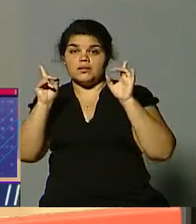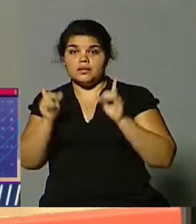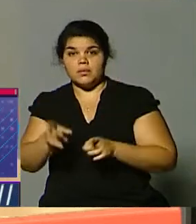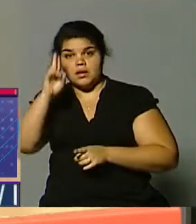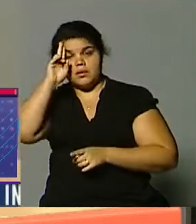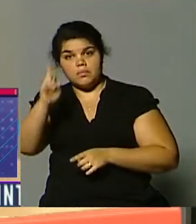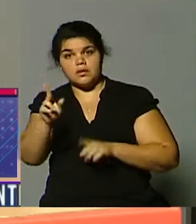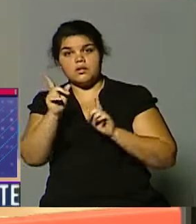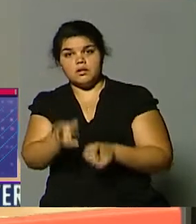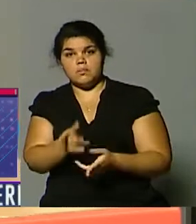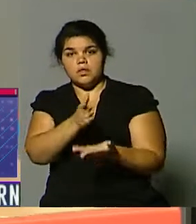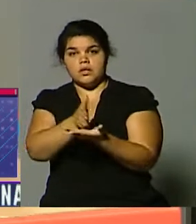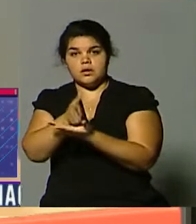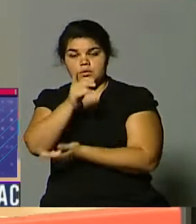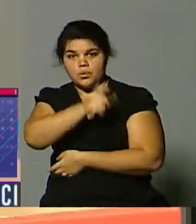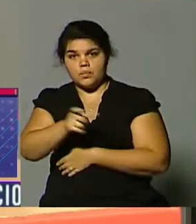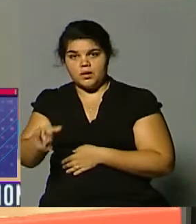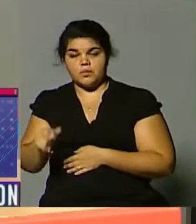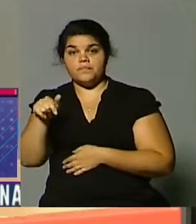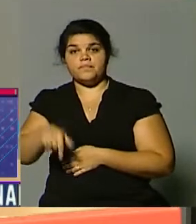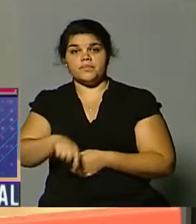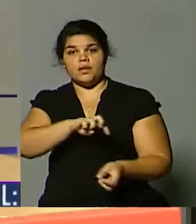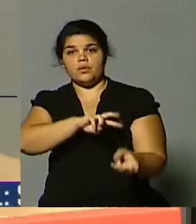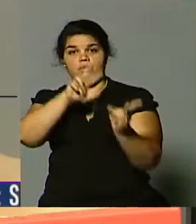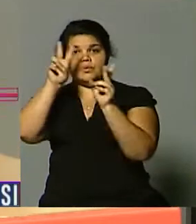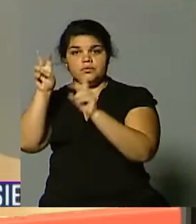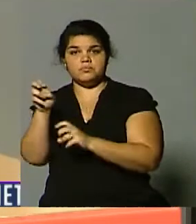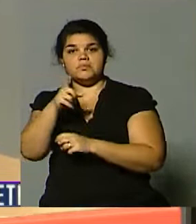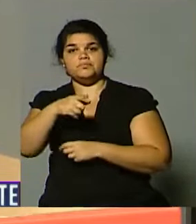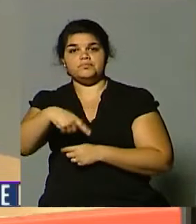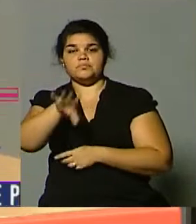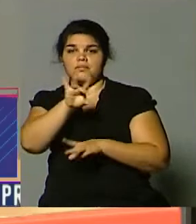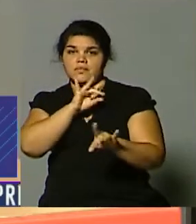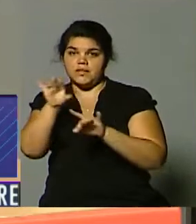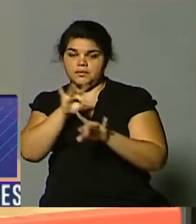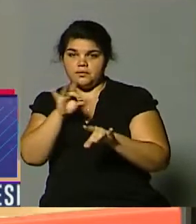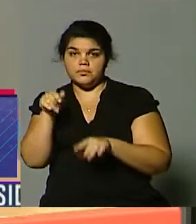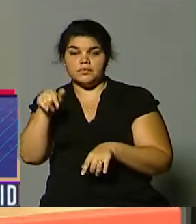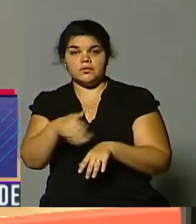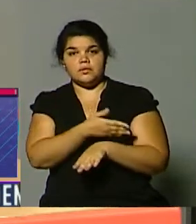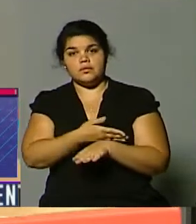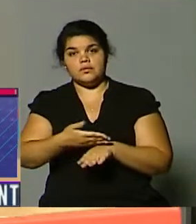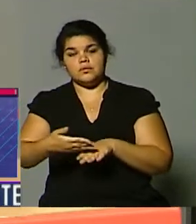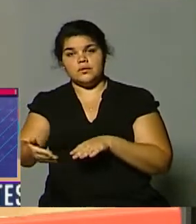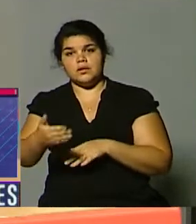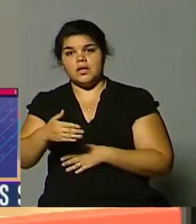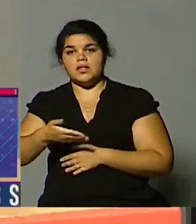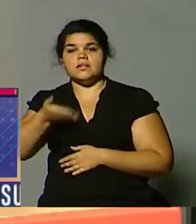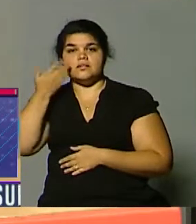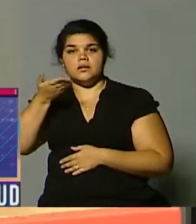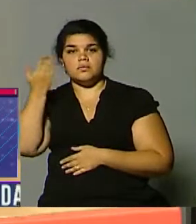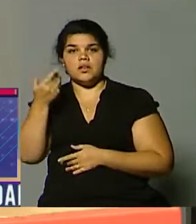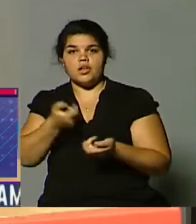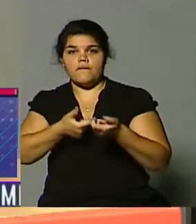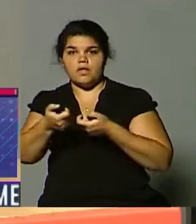Vamos ahora a pasar a otro tema y en esto le vamos a hacer una invitación a ustedes que están ahí del otro lado porque se va a desarrollar un seminario de